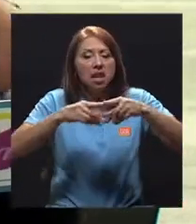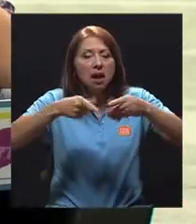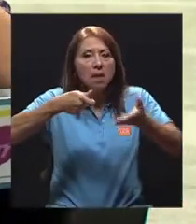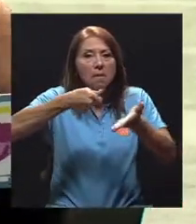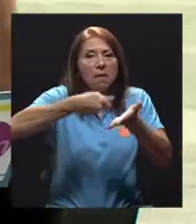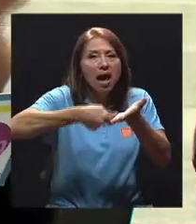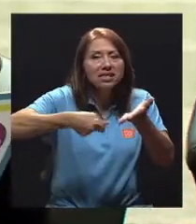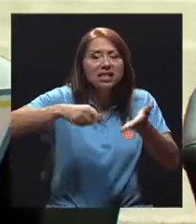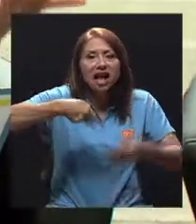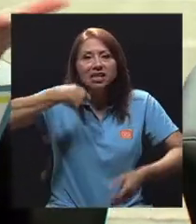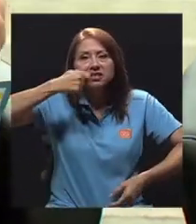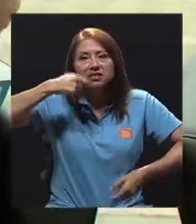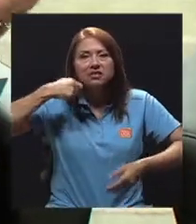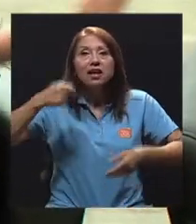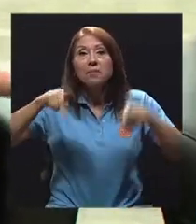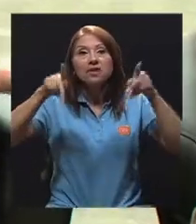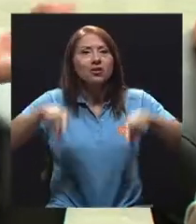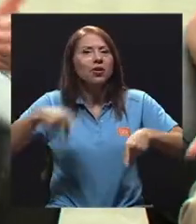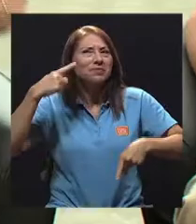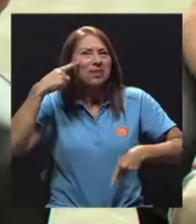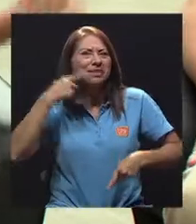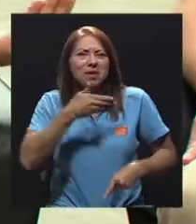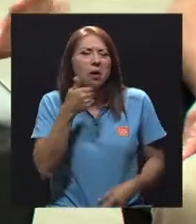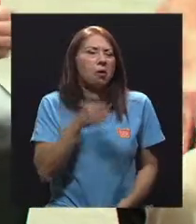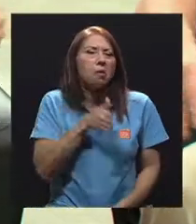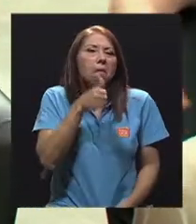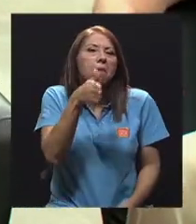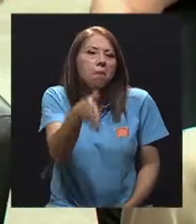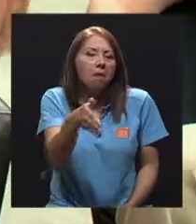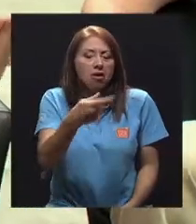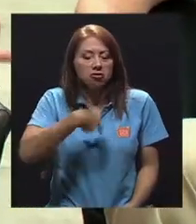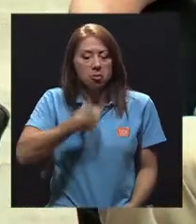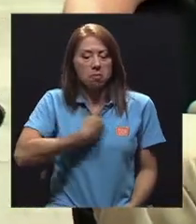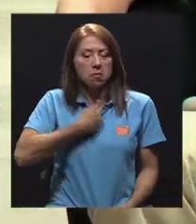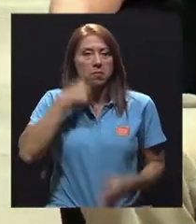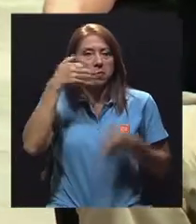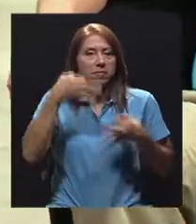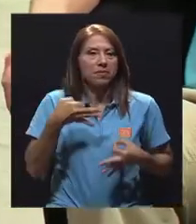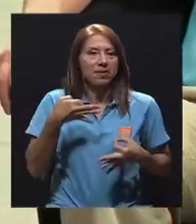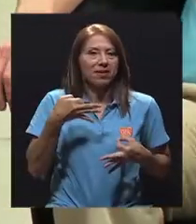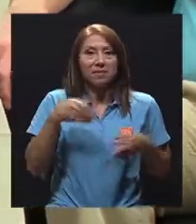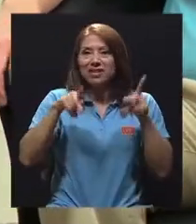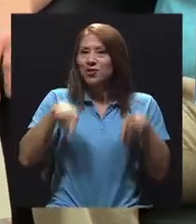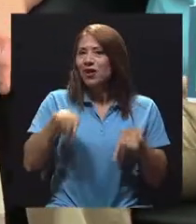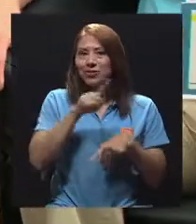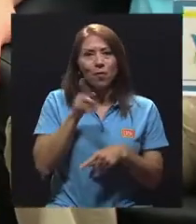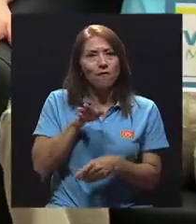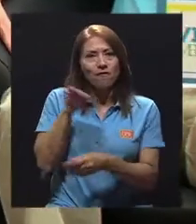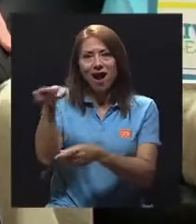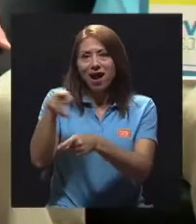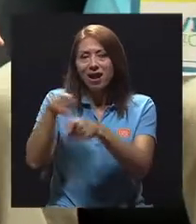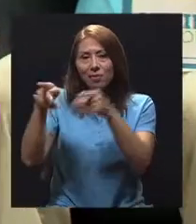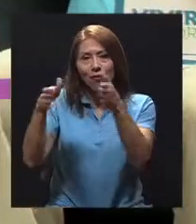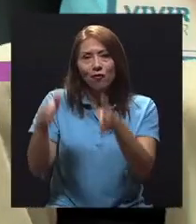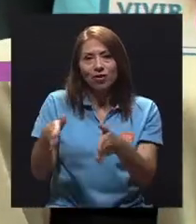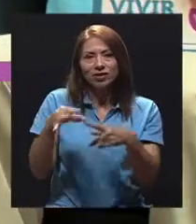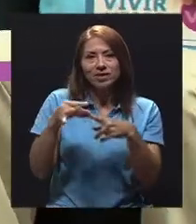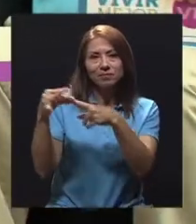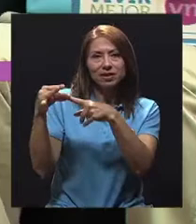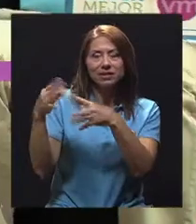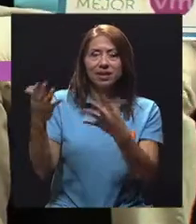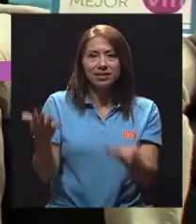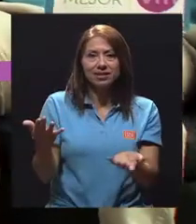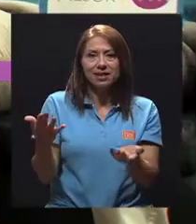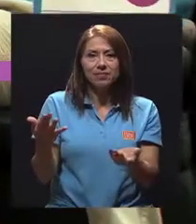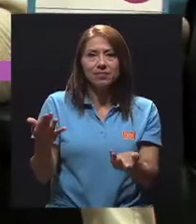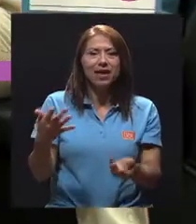el acceso de todas y de todos, esta tendencia, mala tendencia a automedicarnos, ¿verdad? Sí. Y no acudir al especialista. Y pareciera que